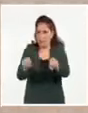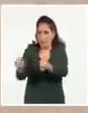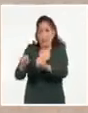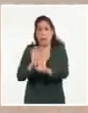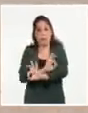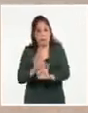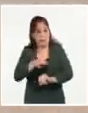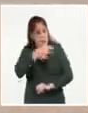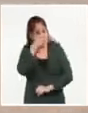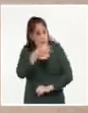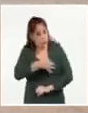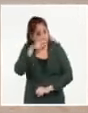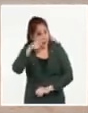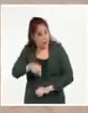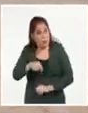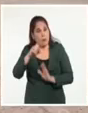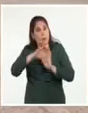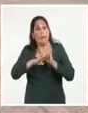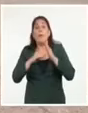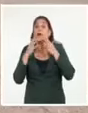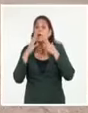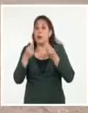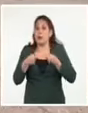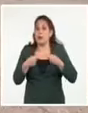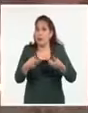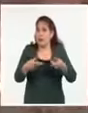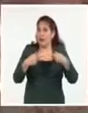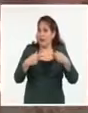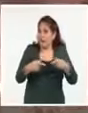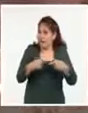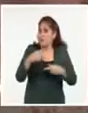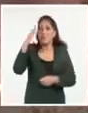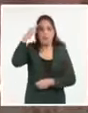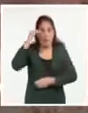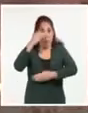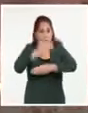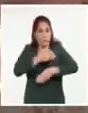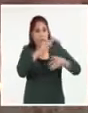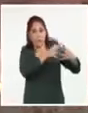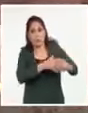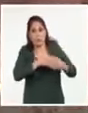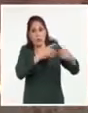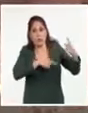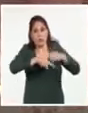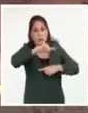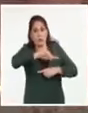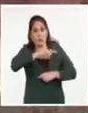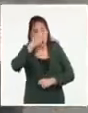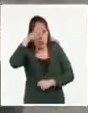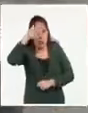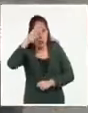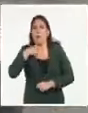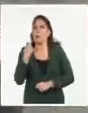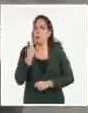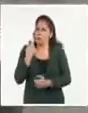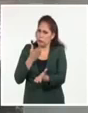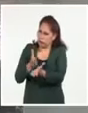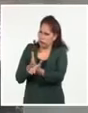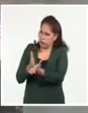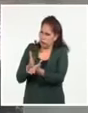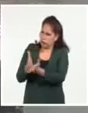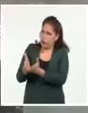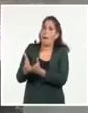Especialistas señalan que este es un programa costoso que, pese al bloqueo, no se detiene y avanza. La